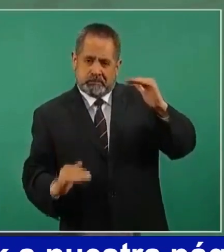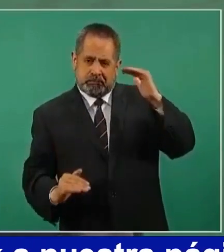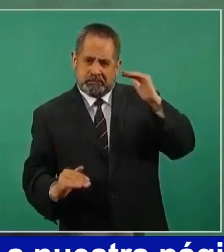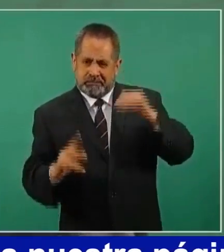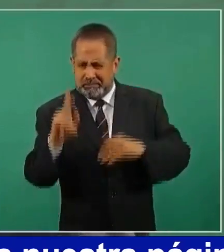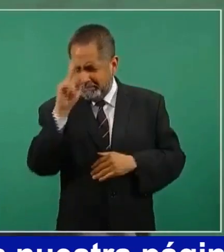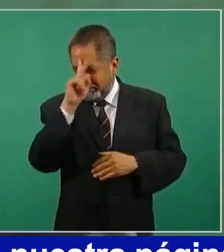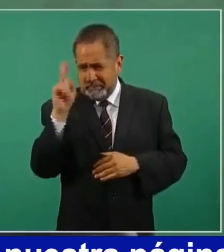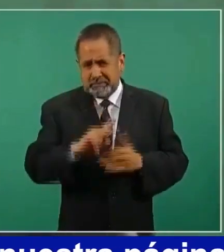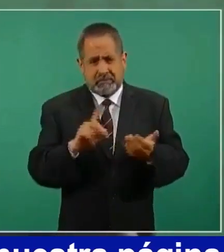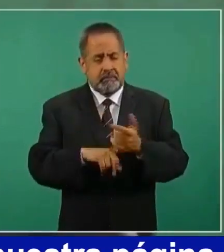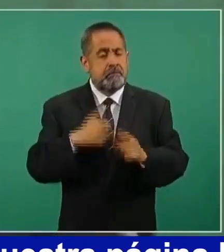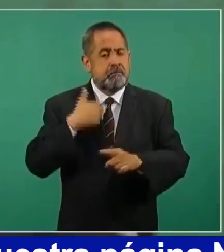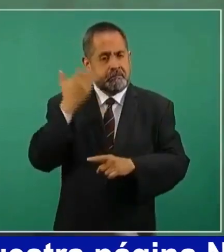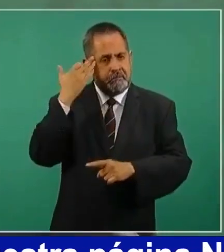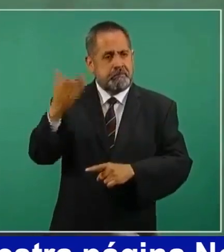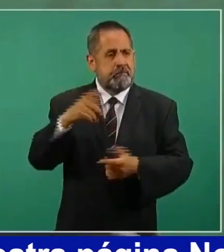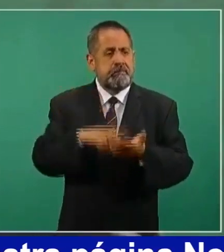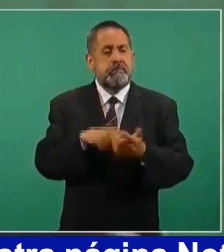Salinas.